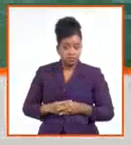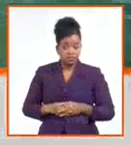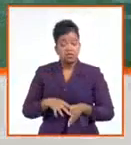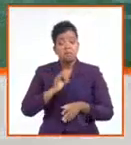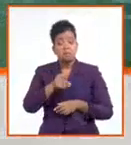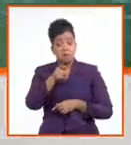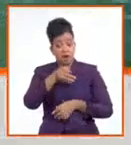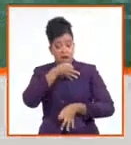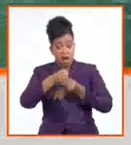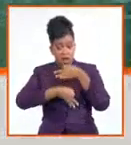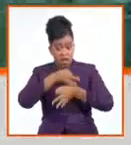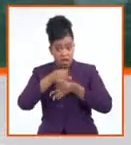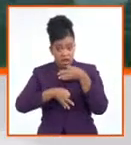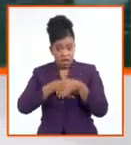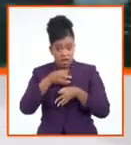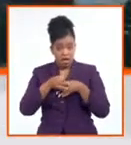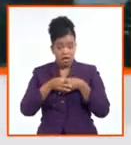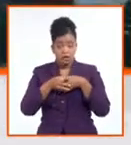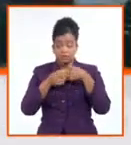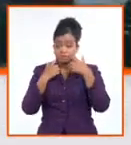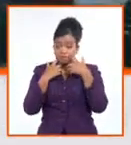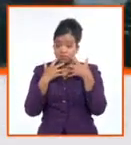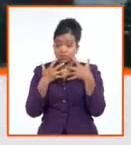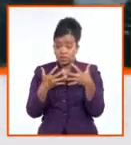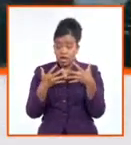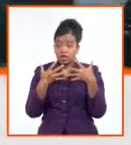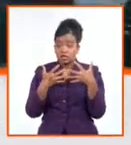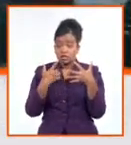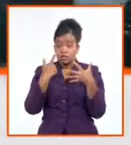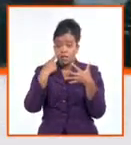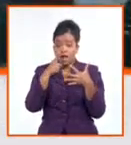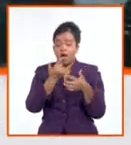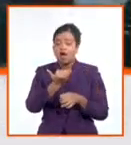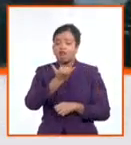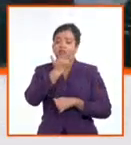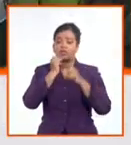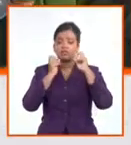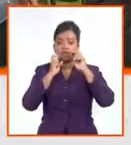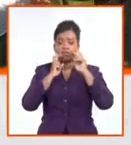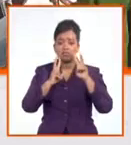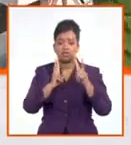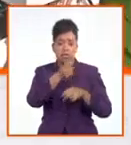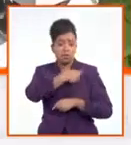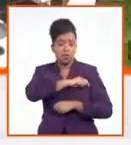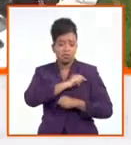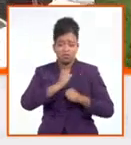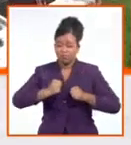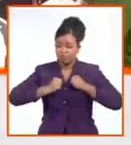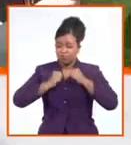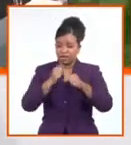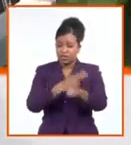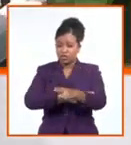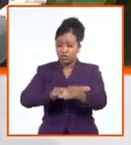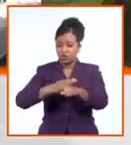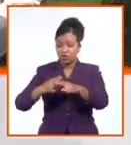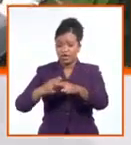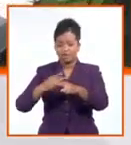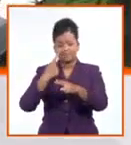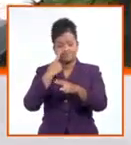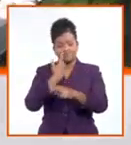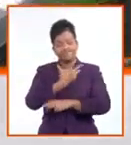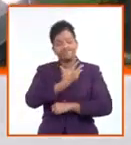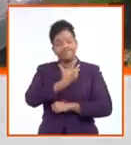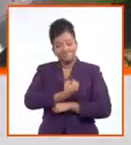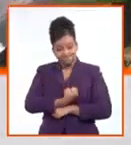uno de los elementos, pudiéramos decir, de los impactos humanos más duros que tiene estos hechos que